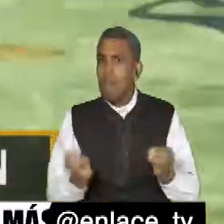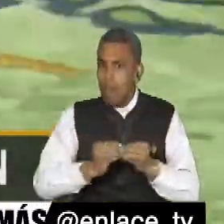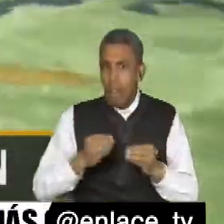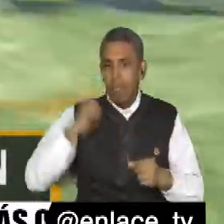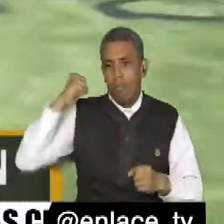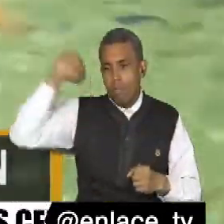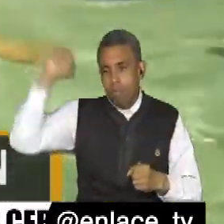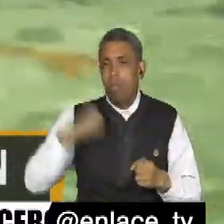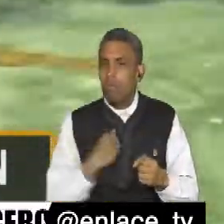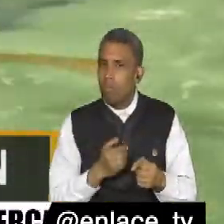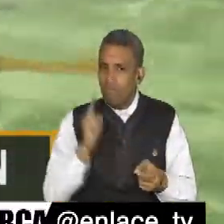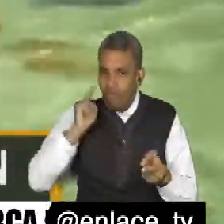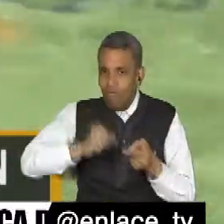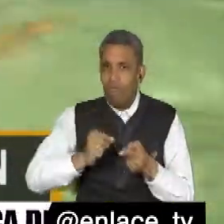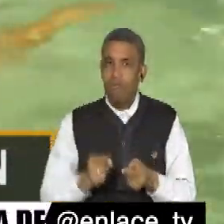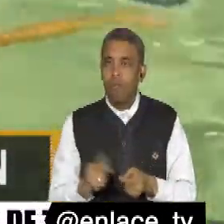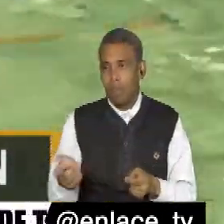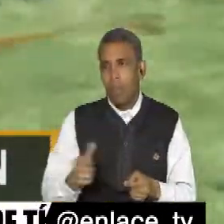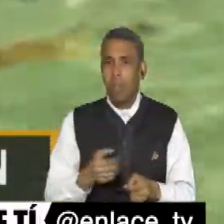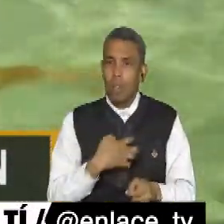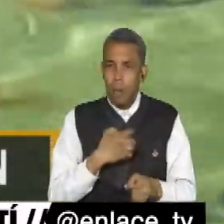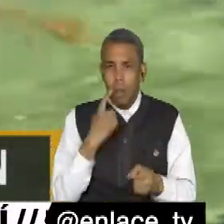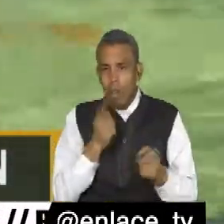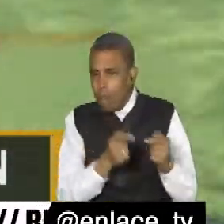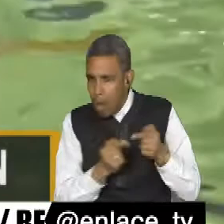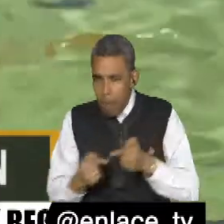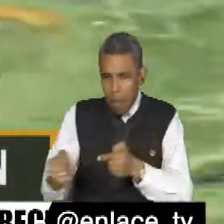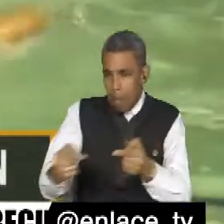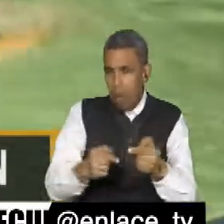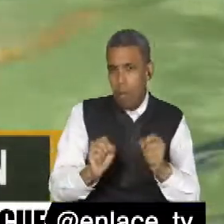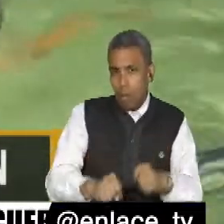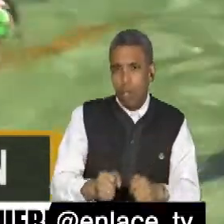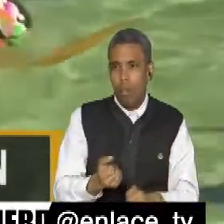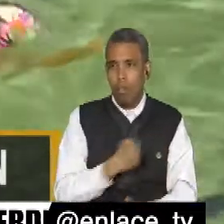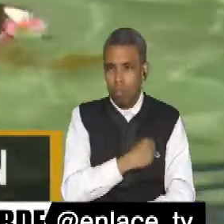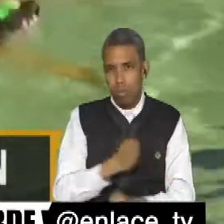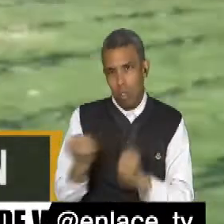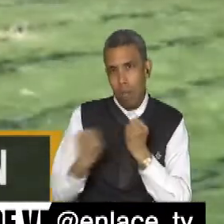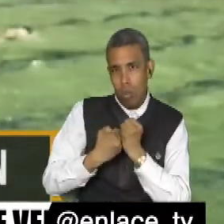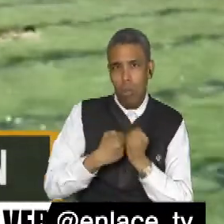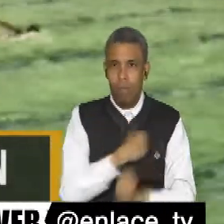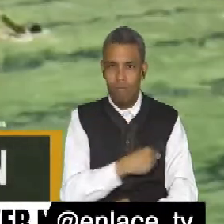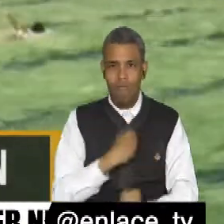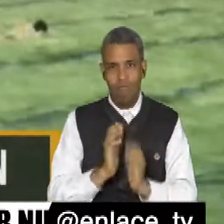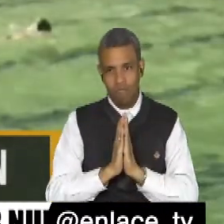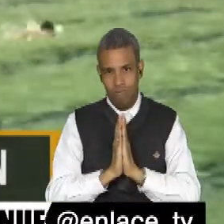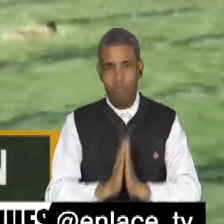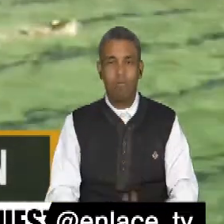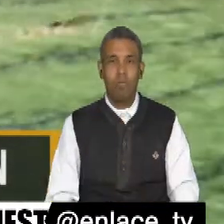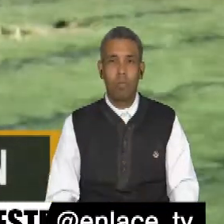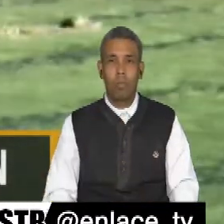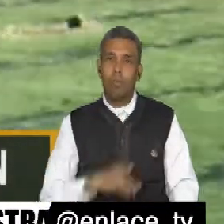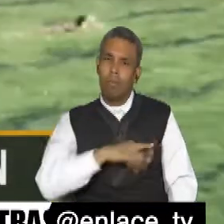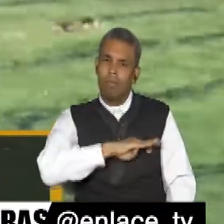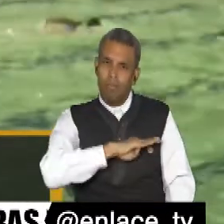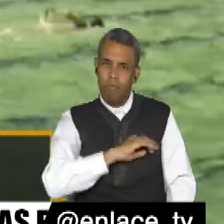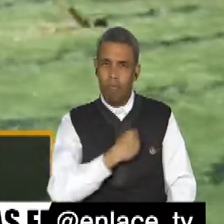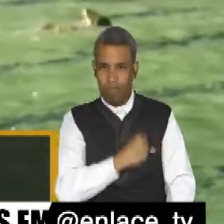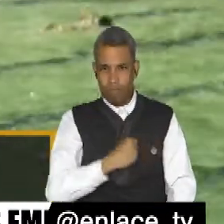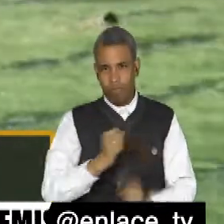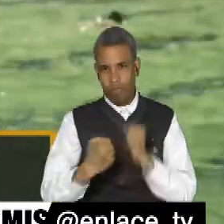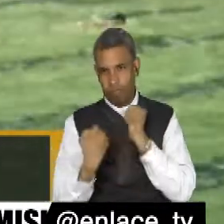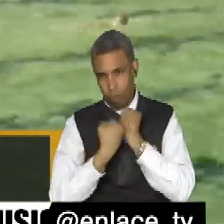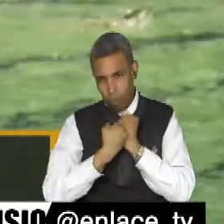para continuar participando en otros torneos y demostrar que pueden llegar a campeonatos nacionales. Ojalá la administración nos pueda